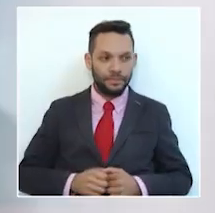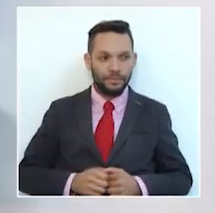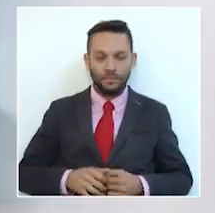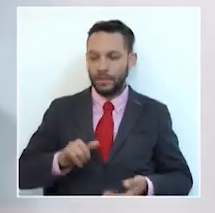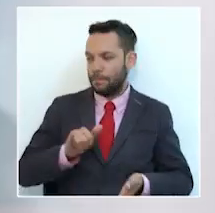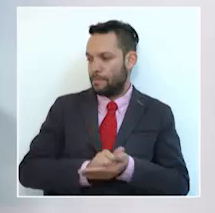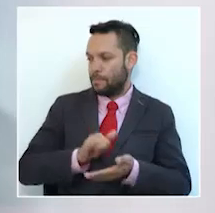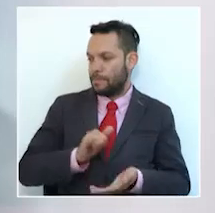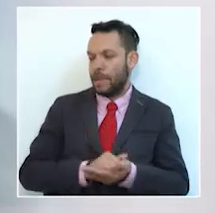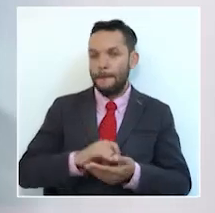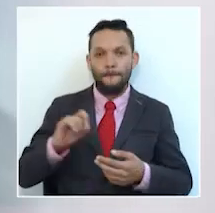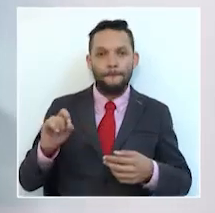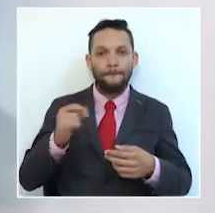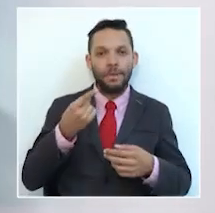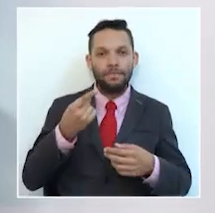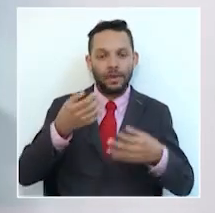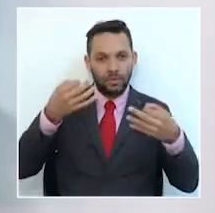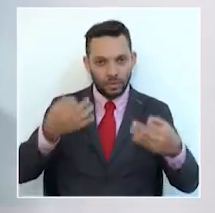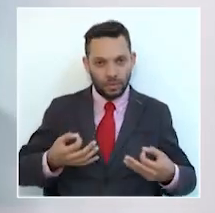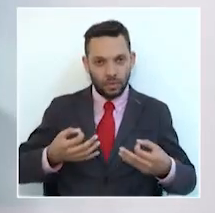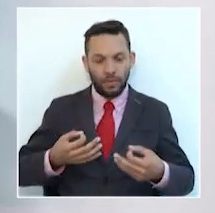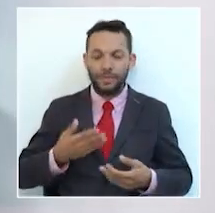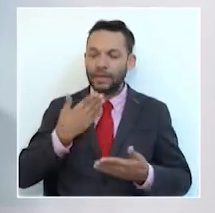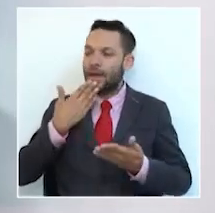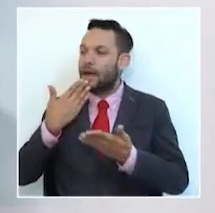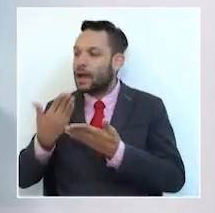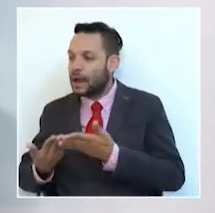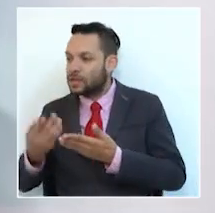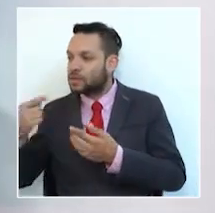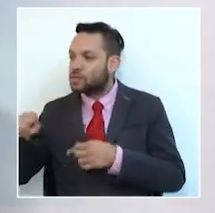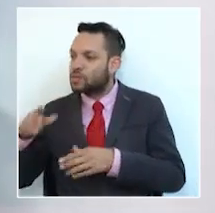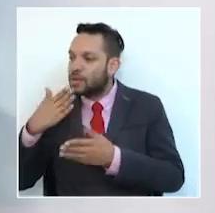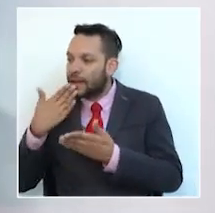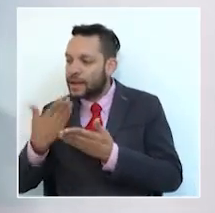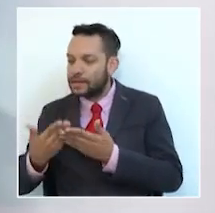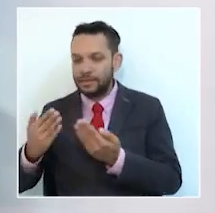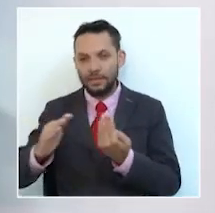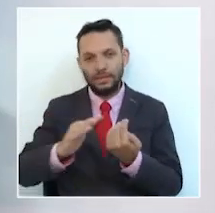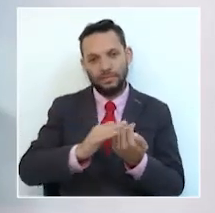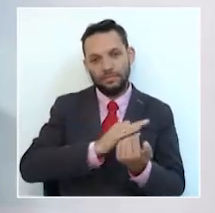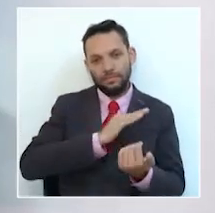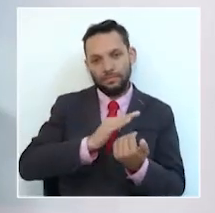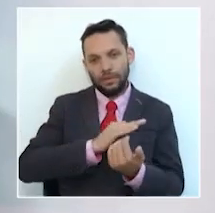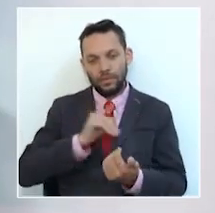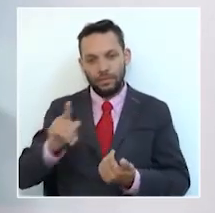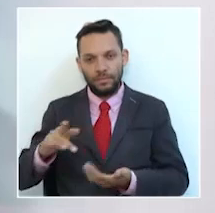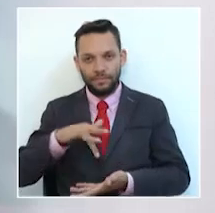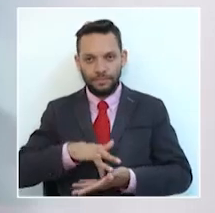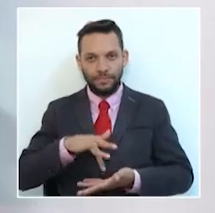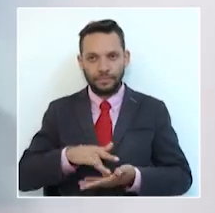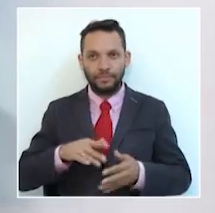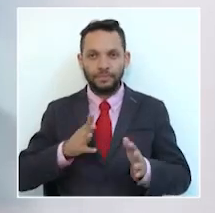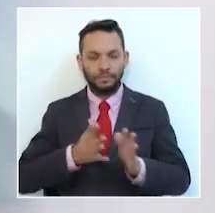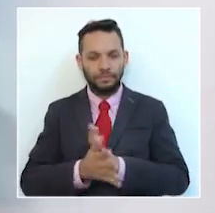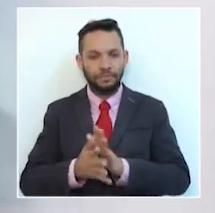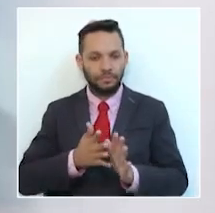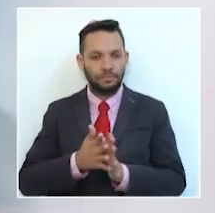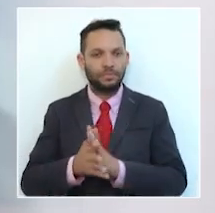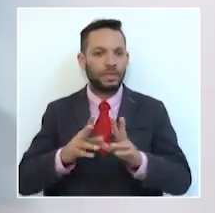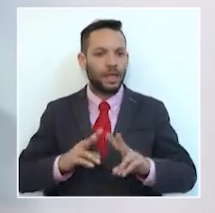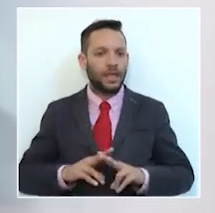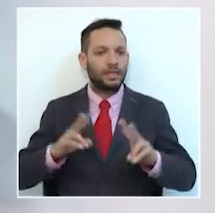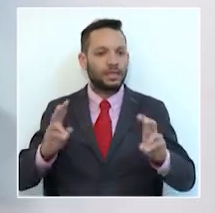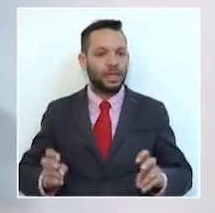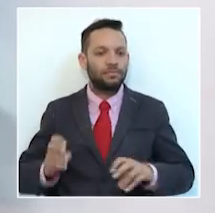en primer lugar y muy agradecido por la invitación que me ha hecho me han hecho para participar en este congreso